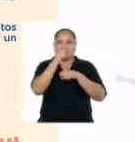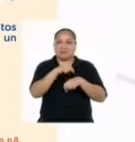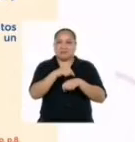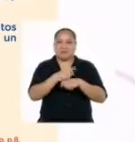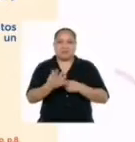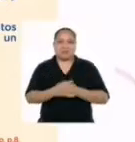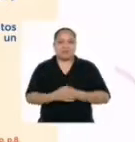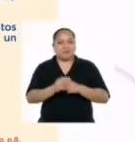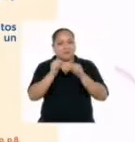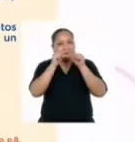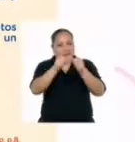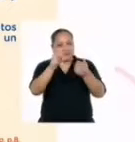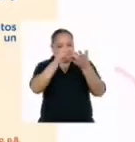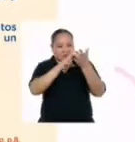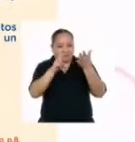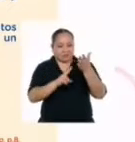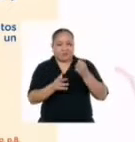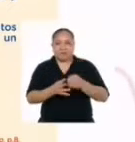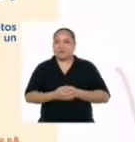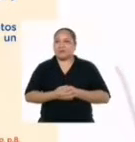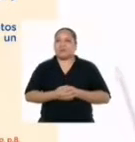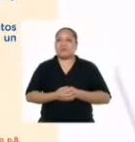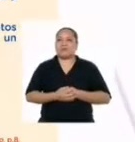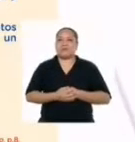tiempo! Sigamos con la lectura.